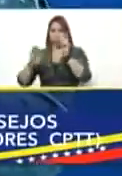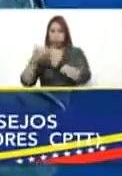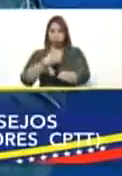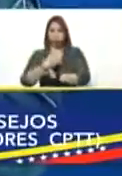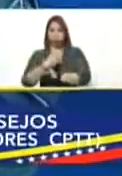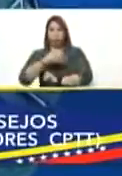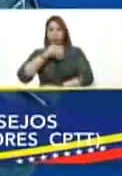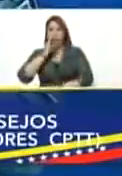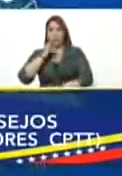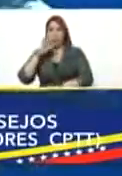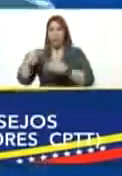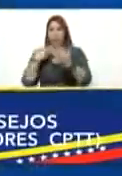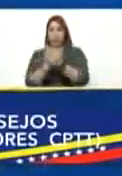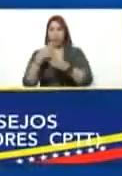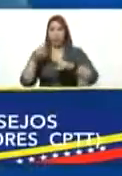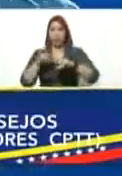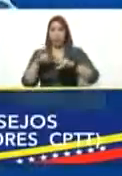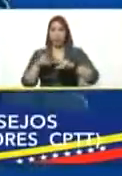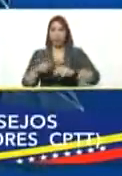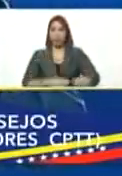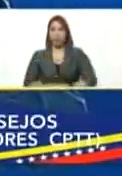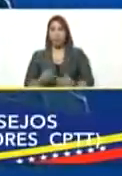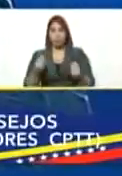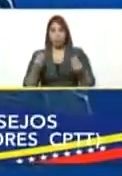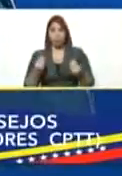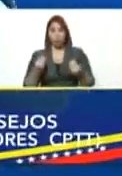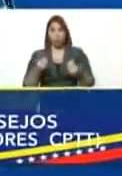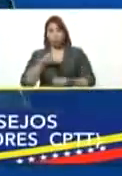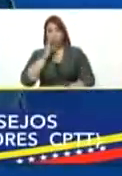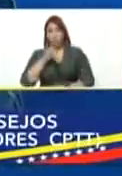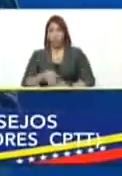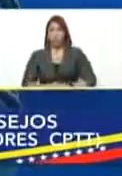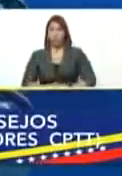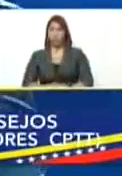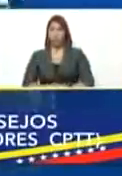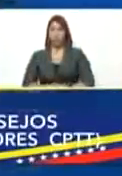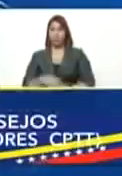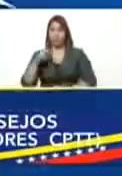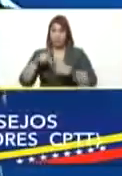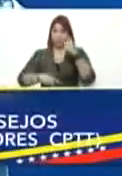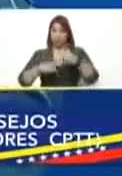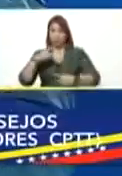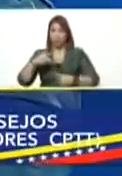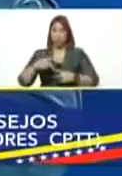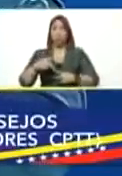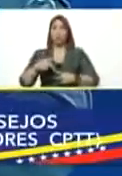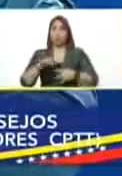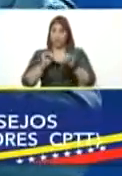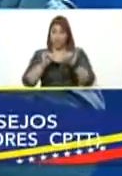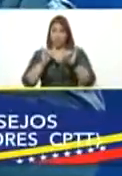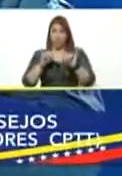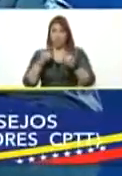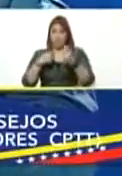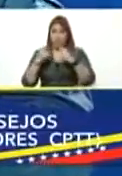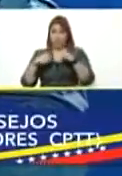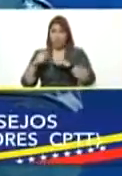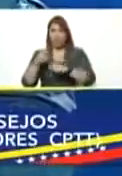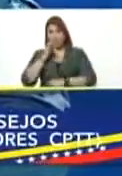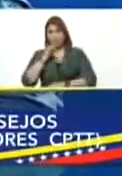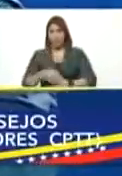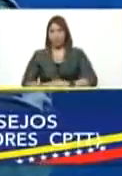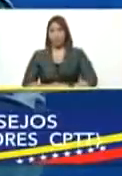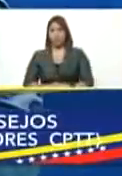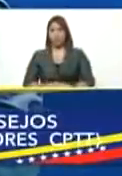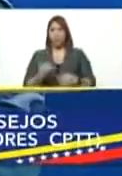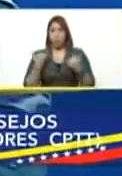hacia Táchira. En Táchira hay mucho café. Los productores de Táchira venden su café ahí. Ahorita hay